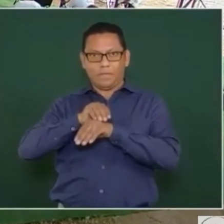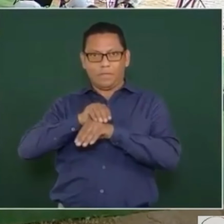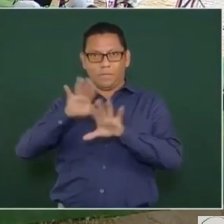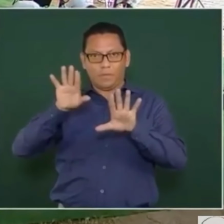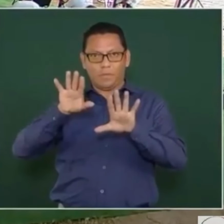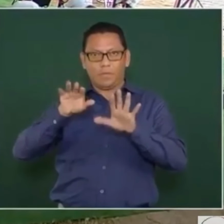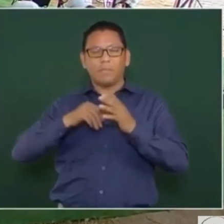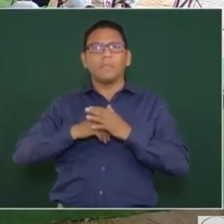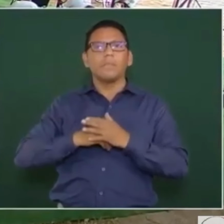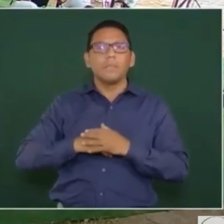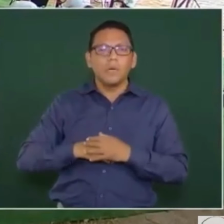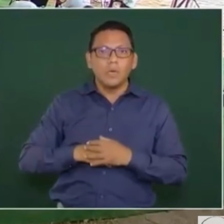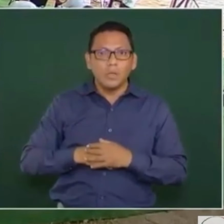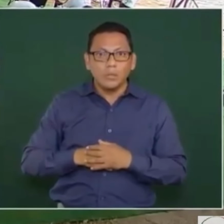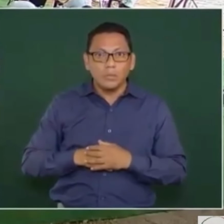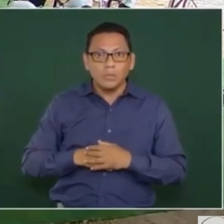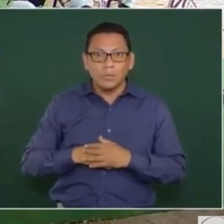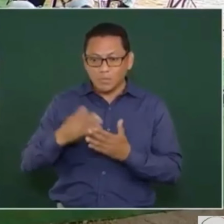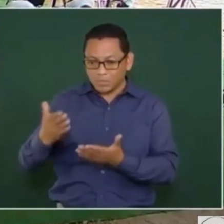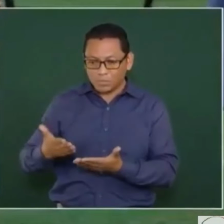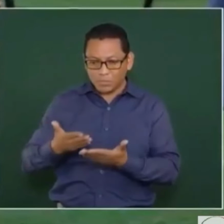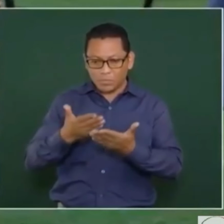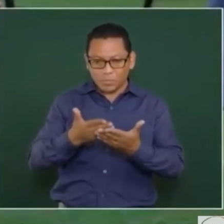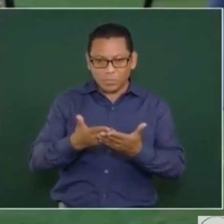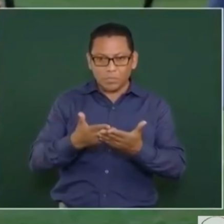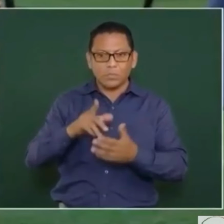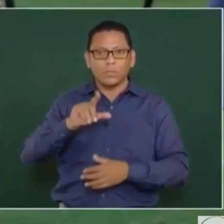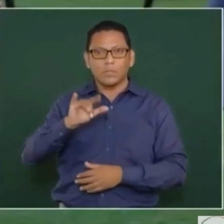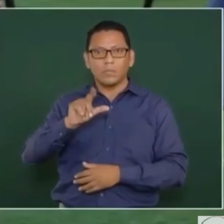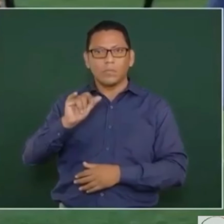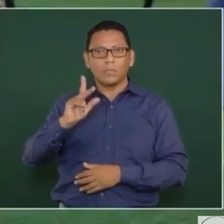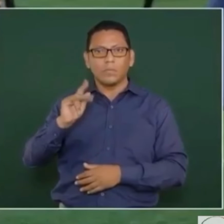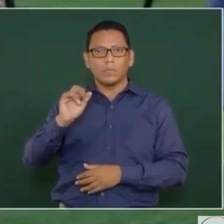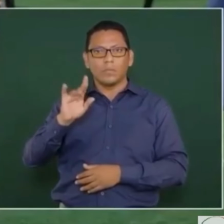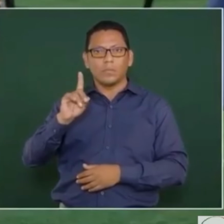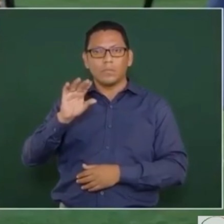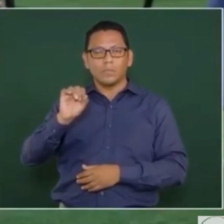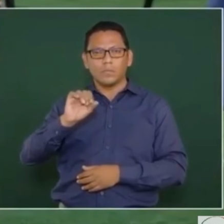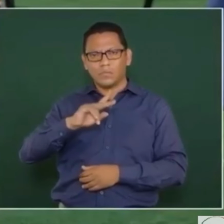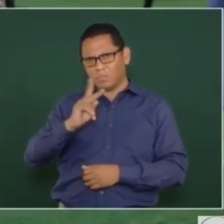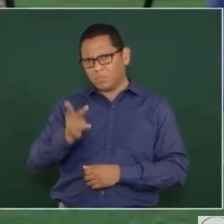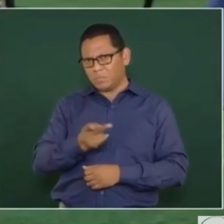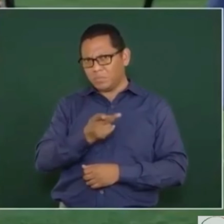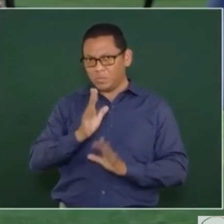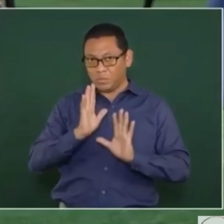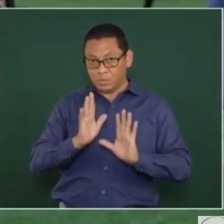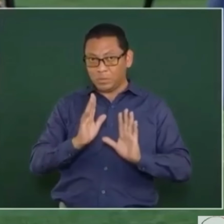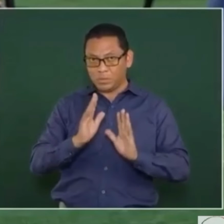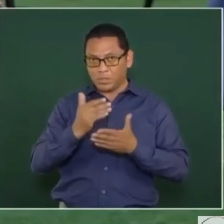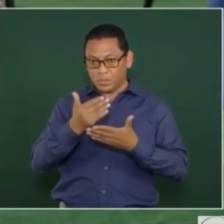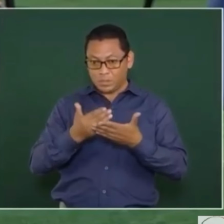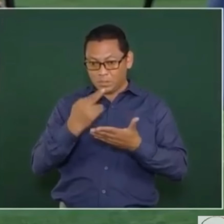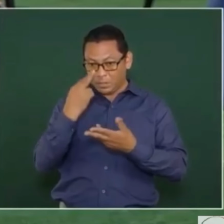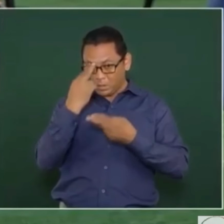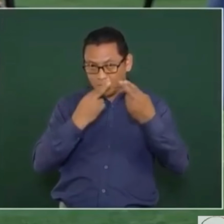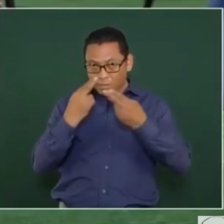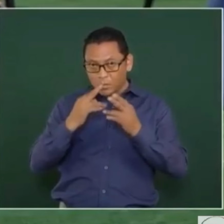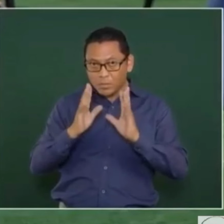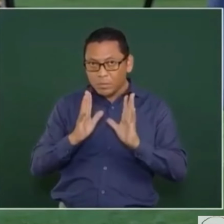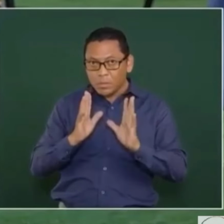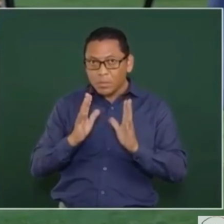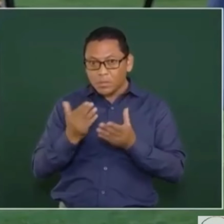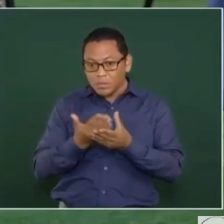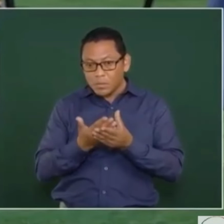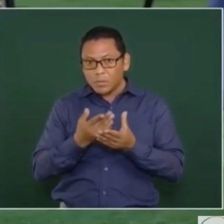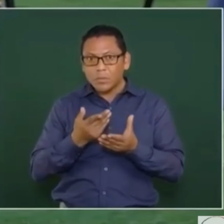México el expediente judicial de Lilia Paredes. Quería preguntarle si ya lo han revisado y qué pasaría si